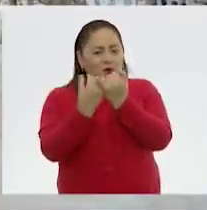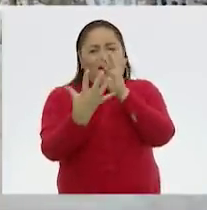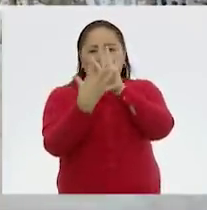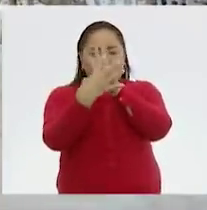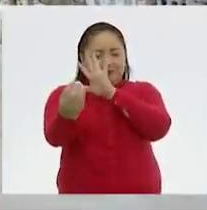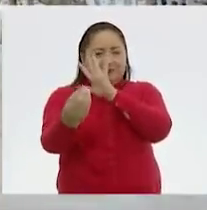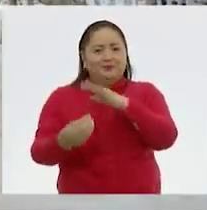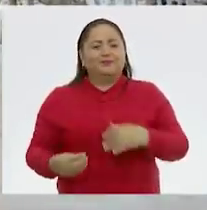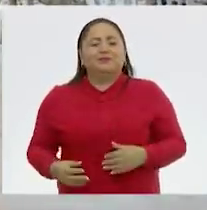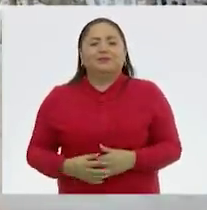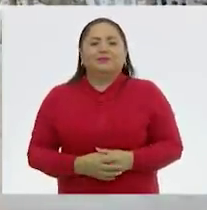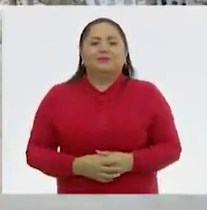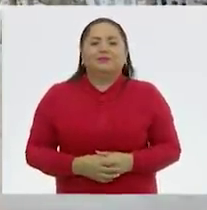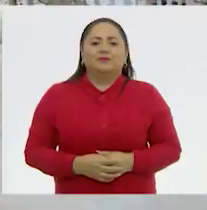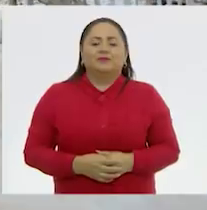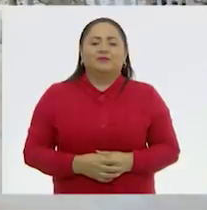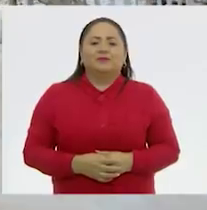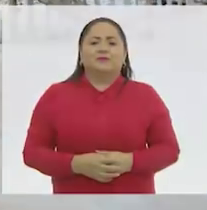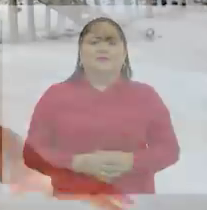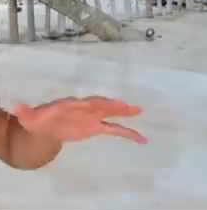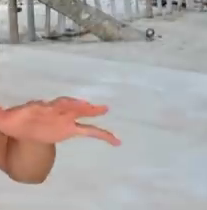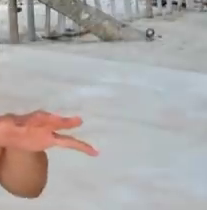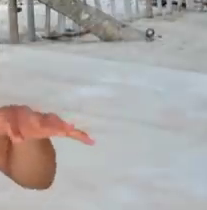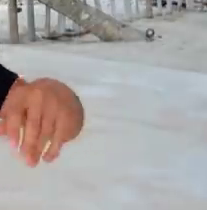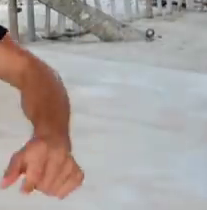con el calentamiento.